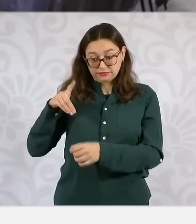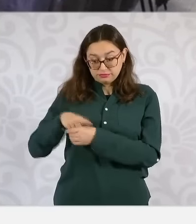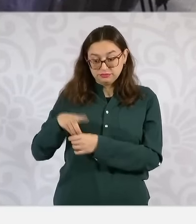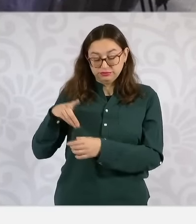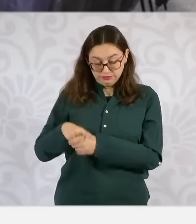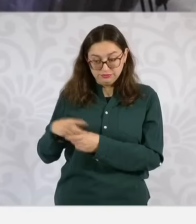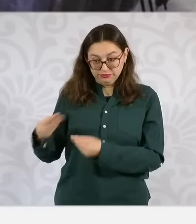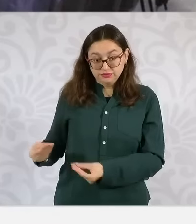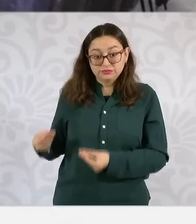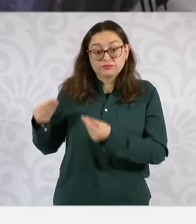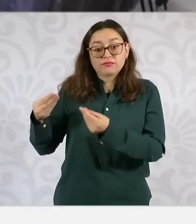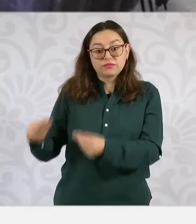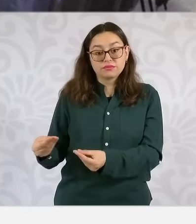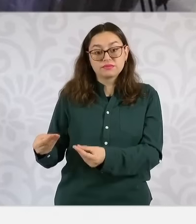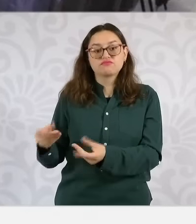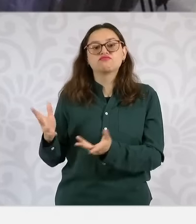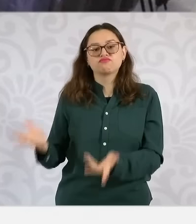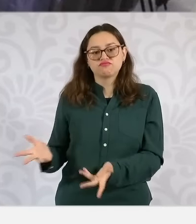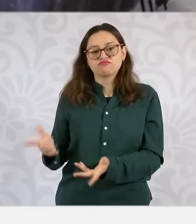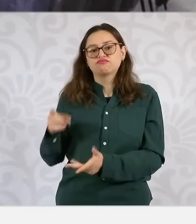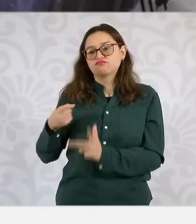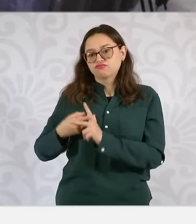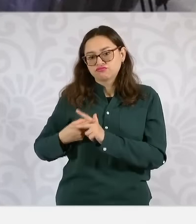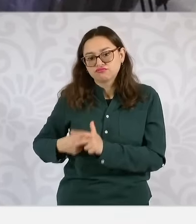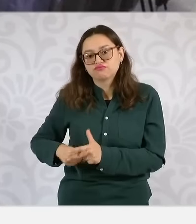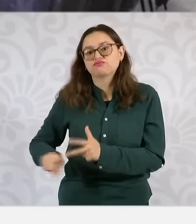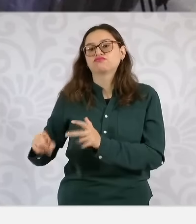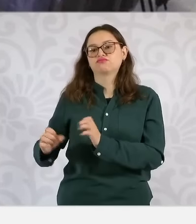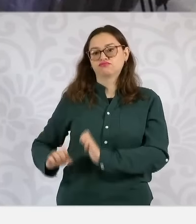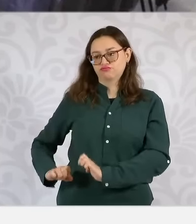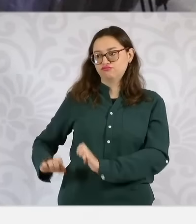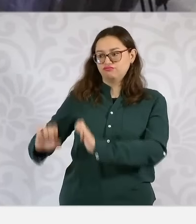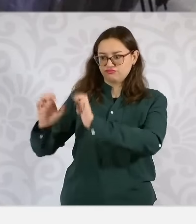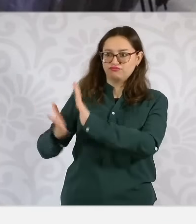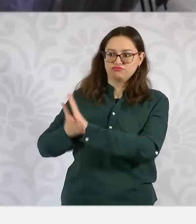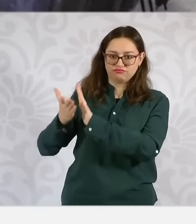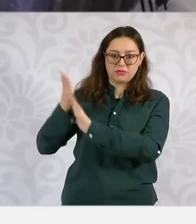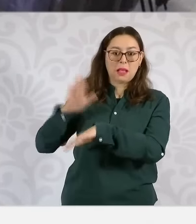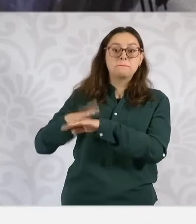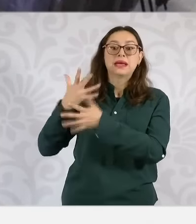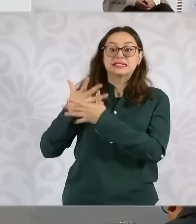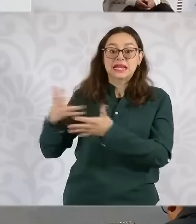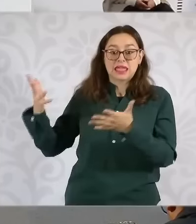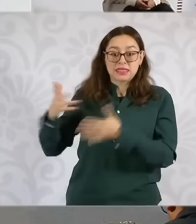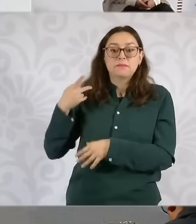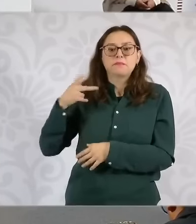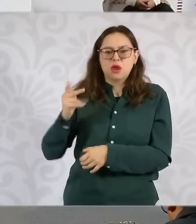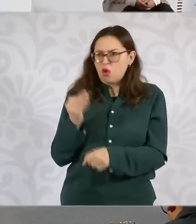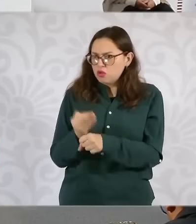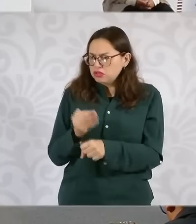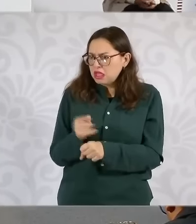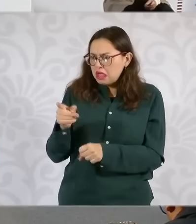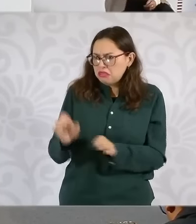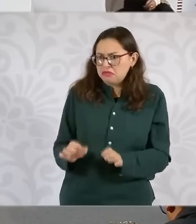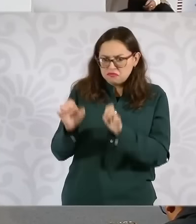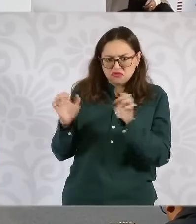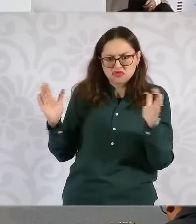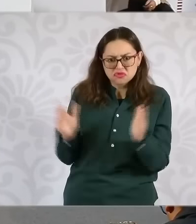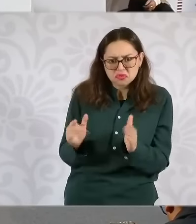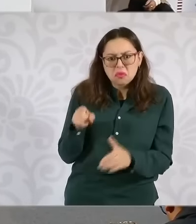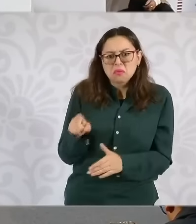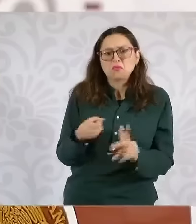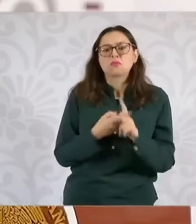gobernador entrante, un terreno donde vamos a hacer las instalaciones definitivas, pero podemos iniciar aquí en estas instalaciones, y